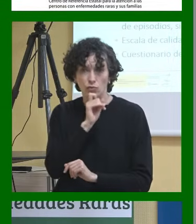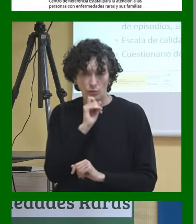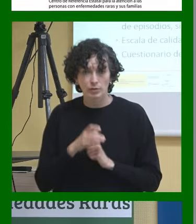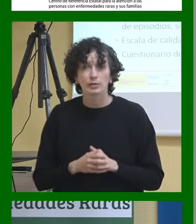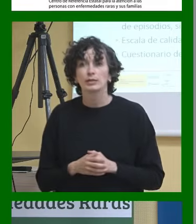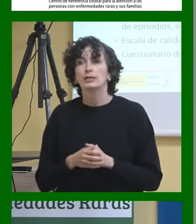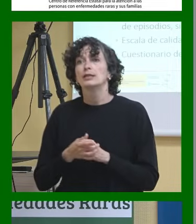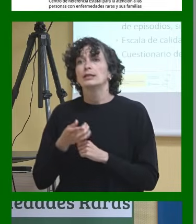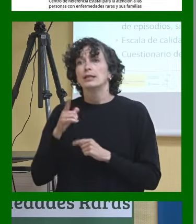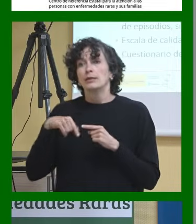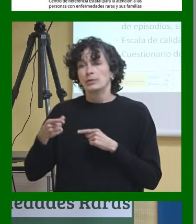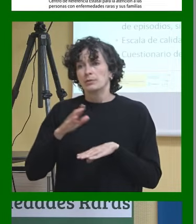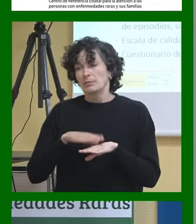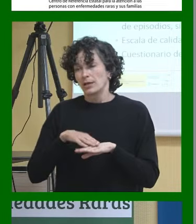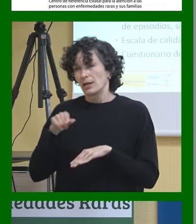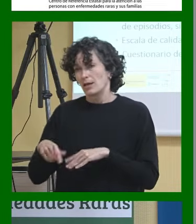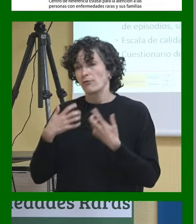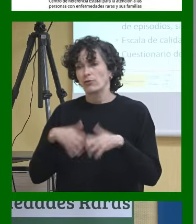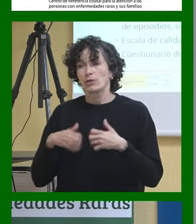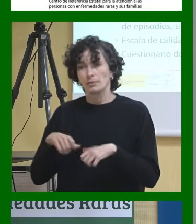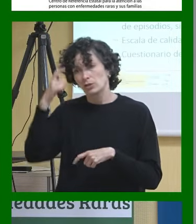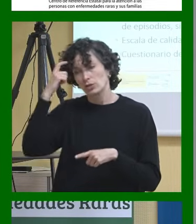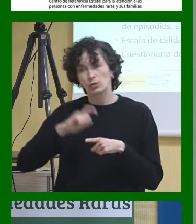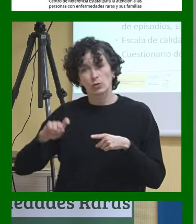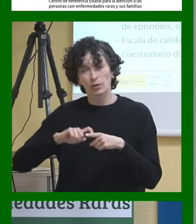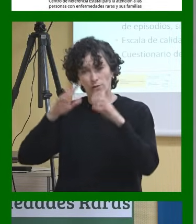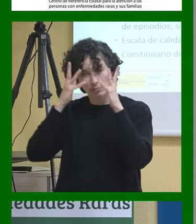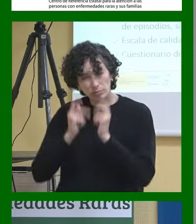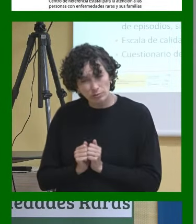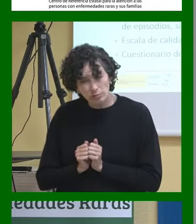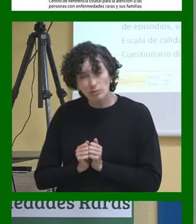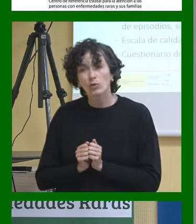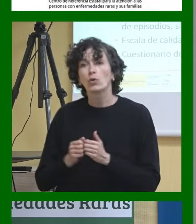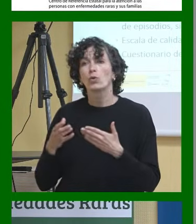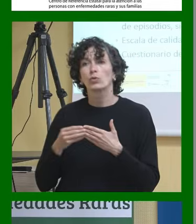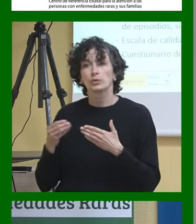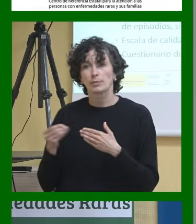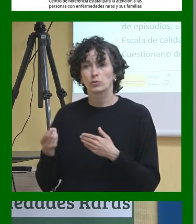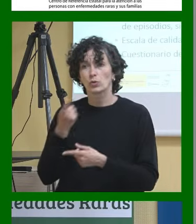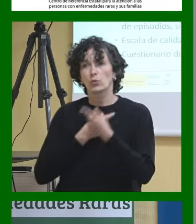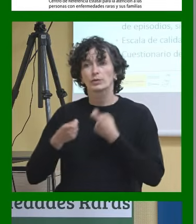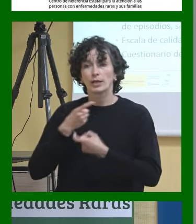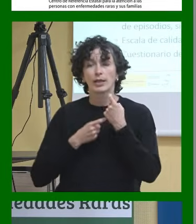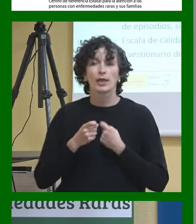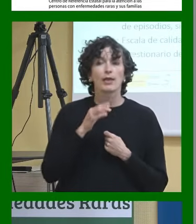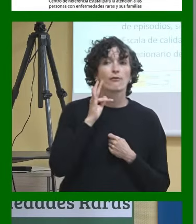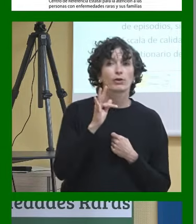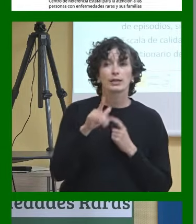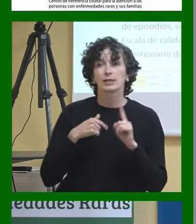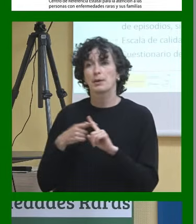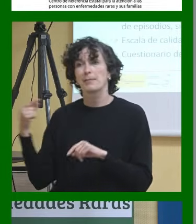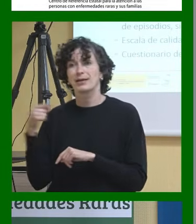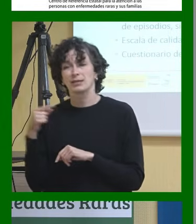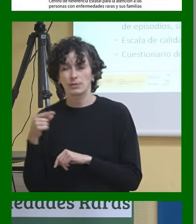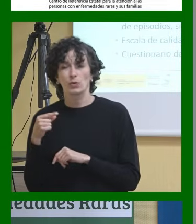PET-SQL y para medir el funcionamiento psicológico utilizamos el cuestionario de fortalezas y dificultades, que es el